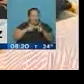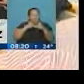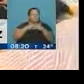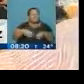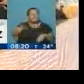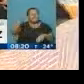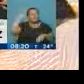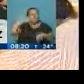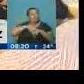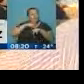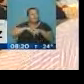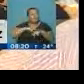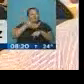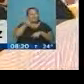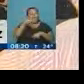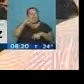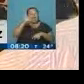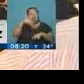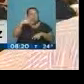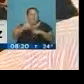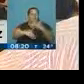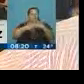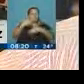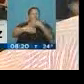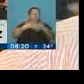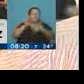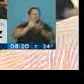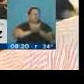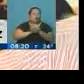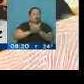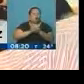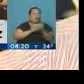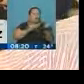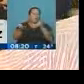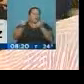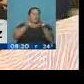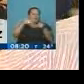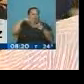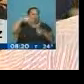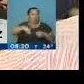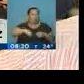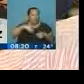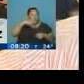era por entonces una unión aduanera y que después fue progresando en lo que es hoy el mercado común del sur,